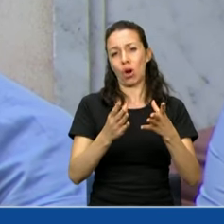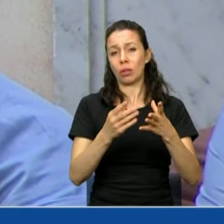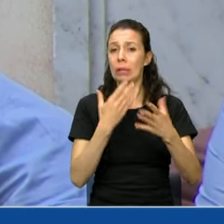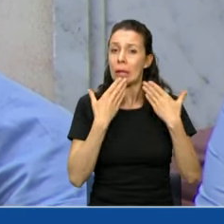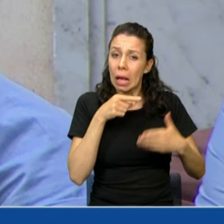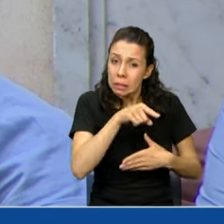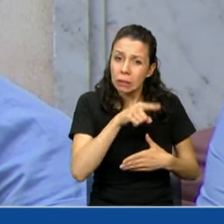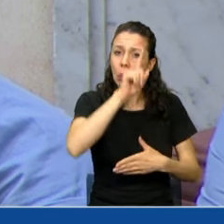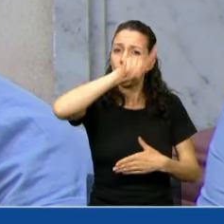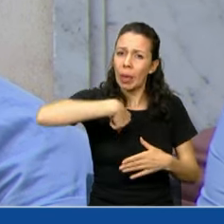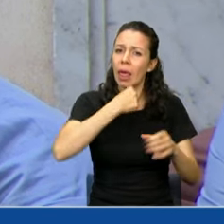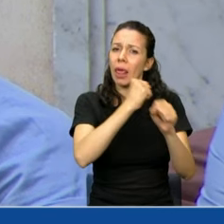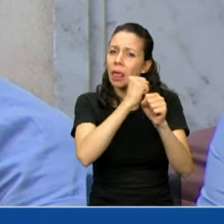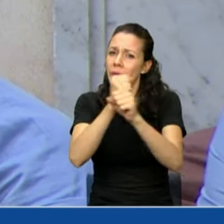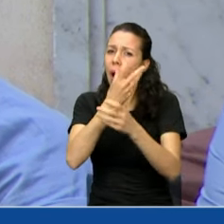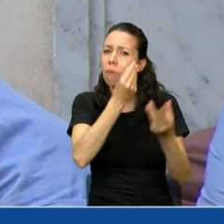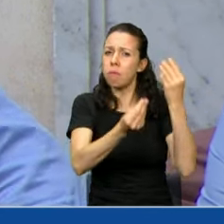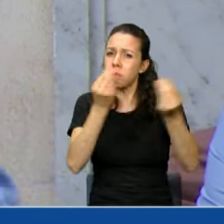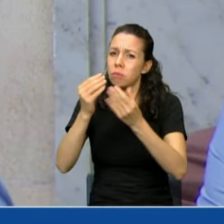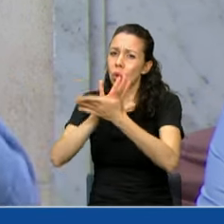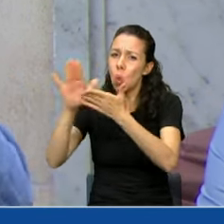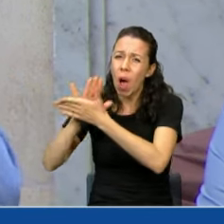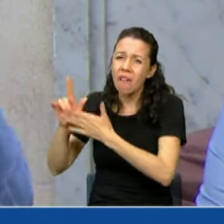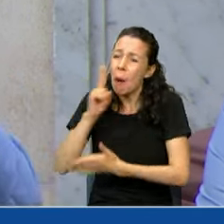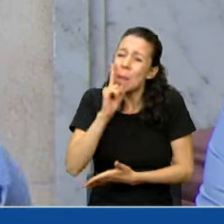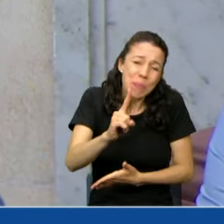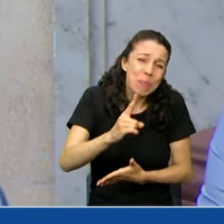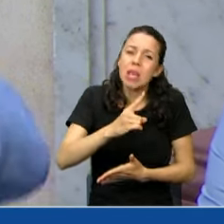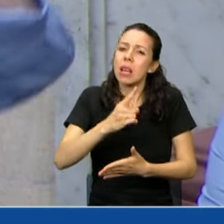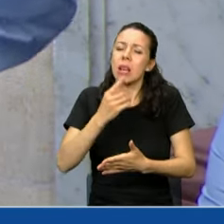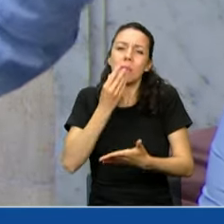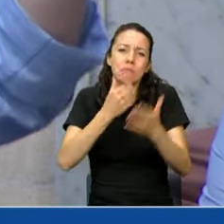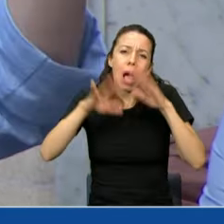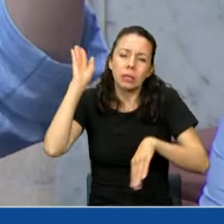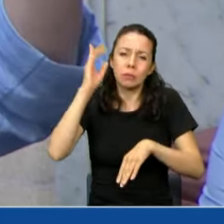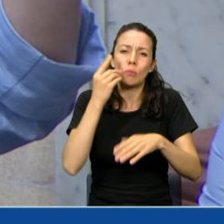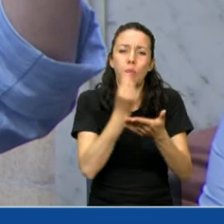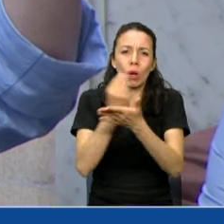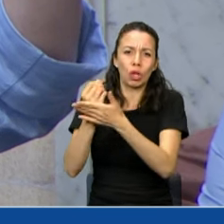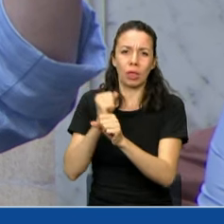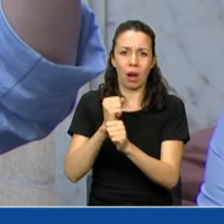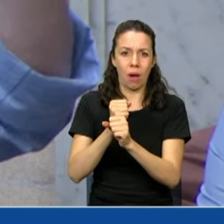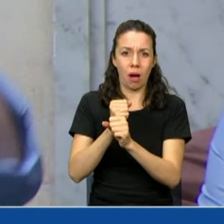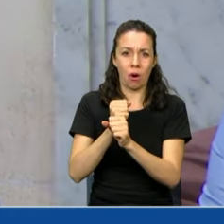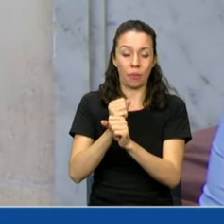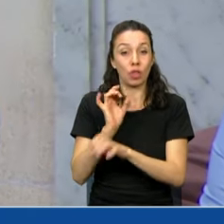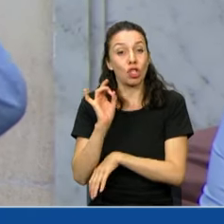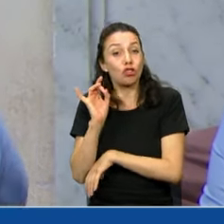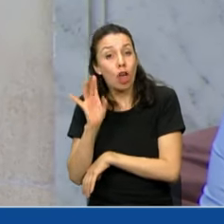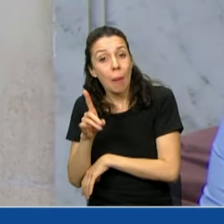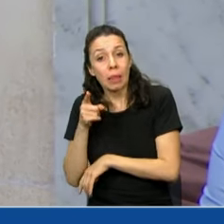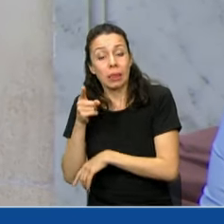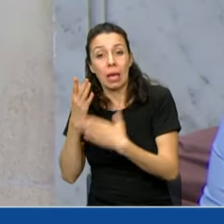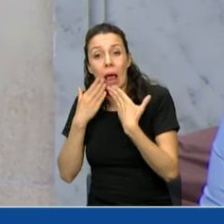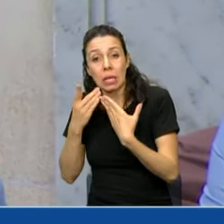generar miles y miles de puestos de trabajo no solamente con la creación de toda la